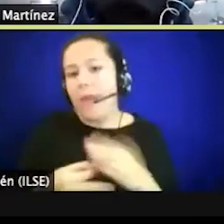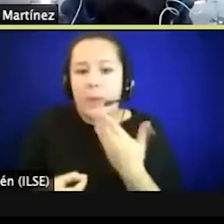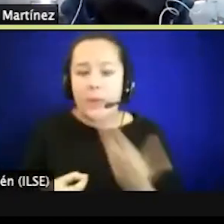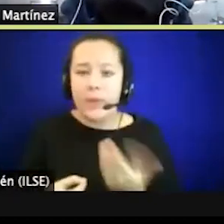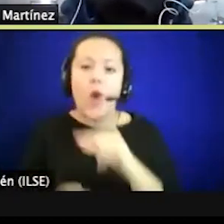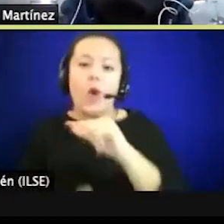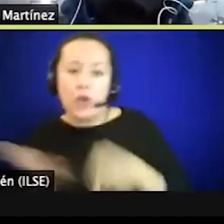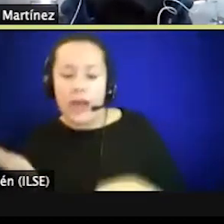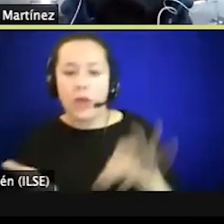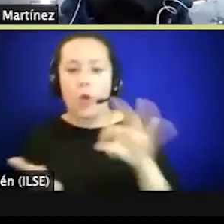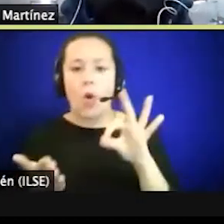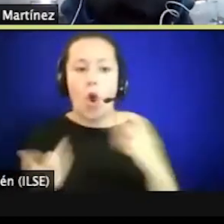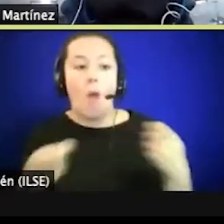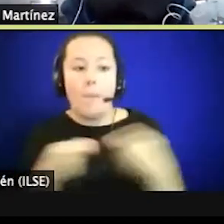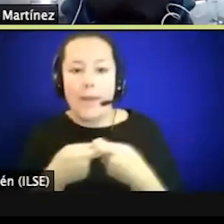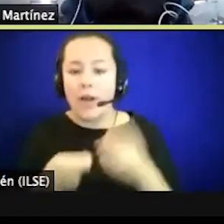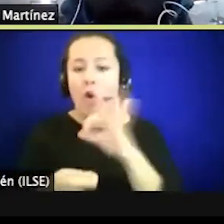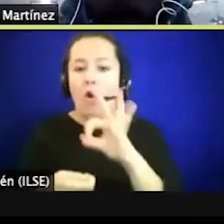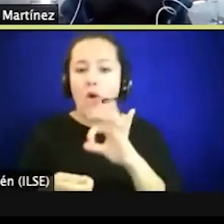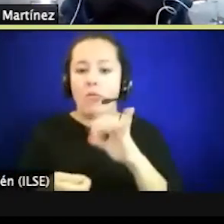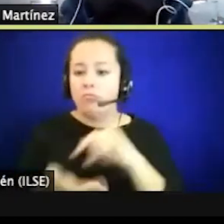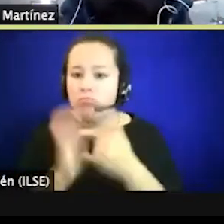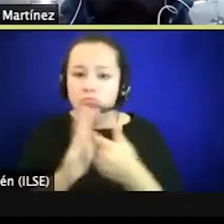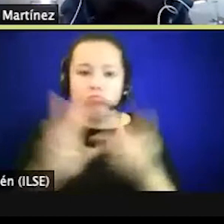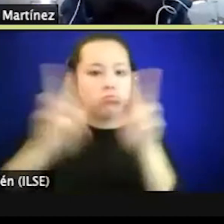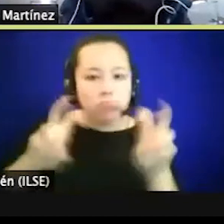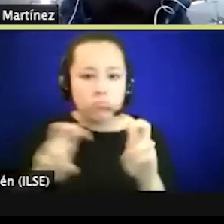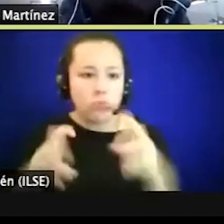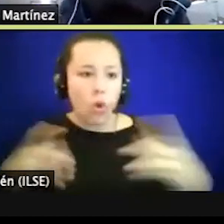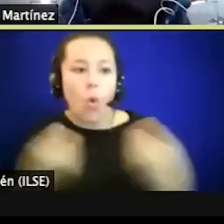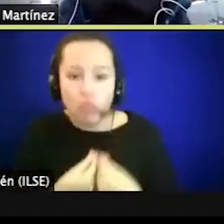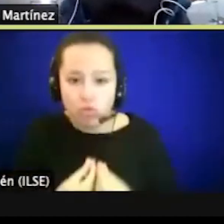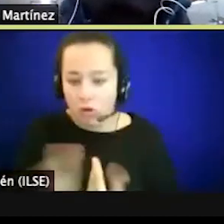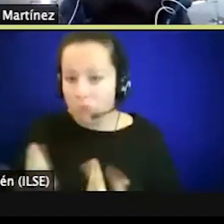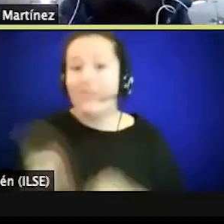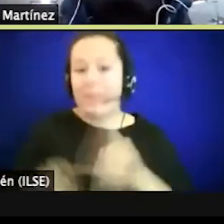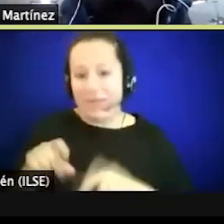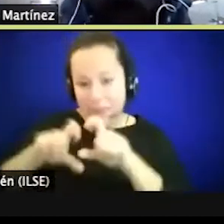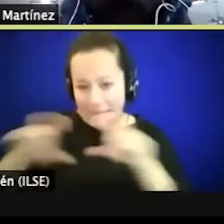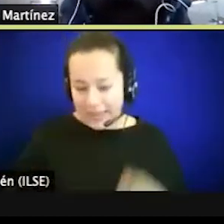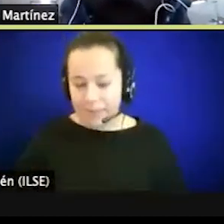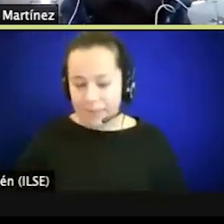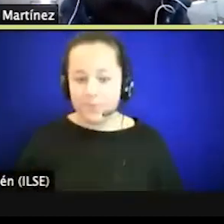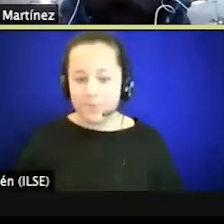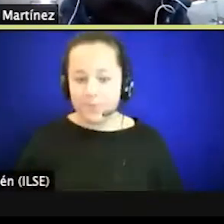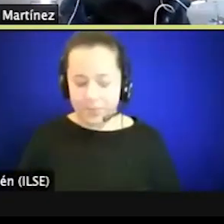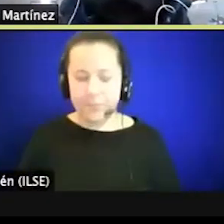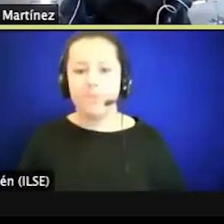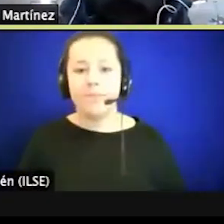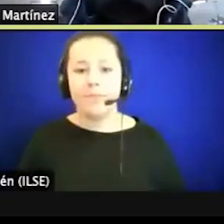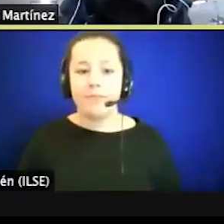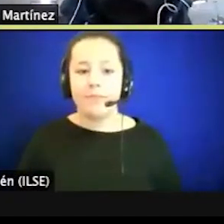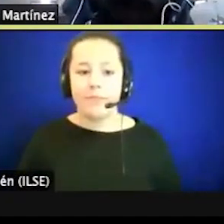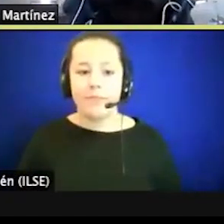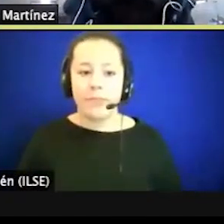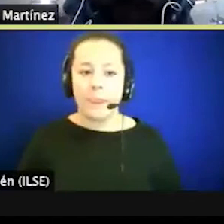convenio, hasta un proyecto de investigación conjunto, depende un poco de la startup, ¿no? Y dentro de nuestros verticales hay uno que es el que